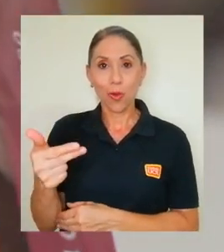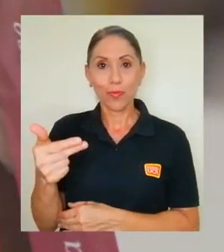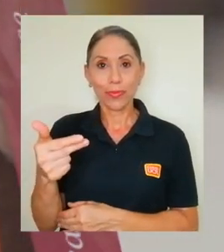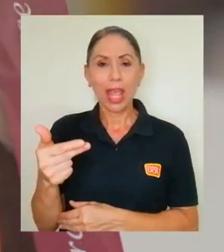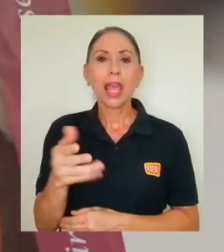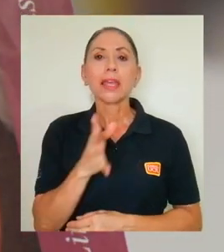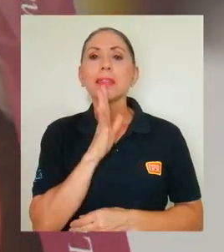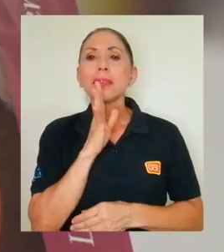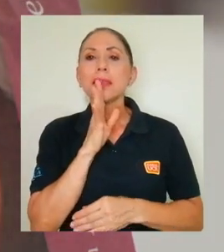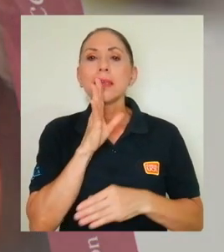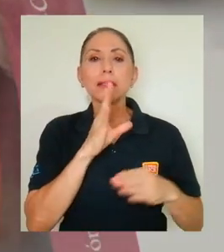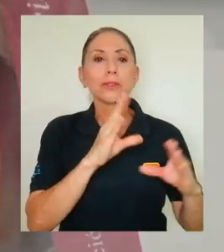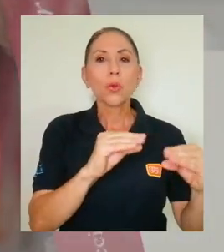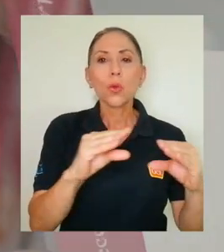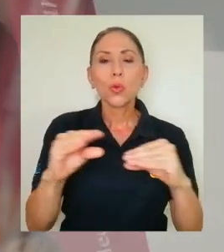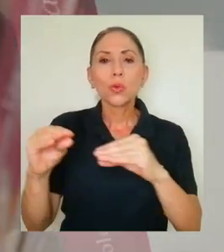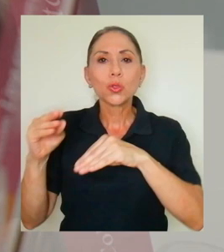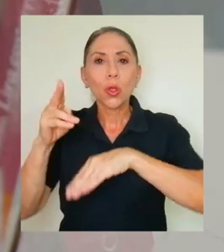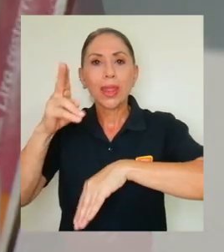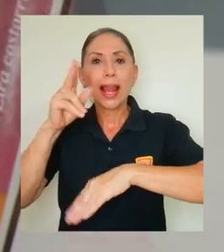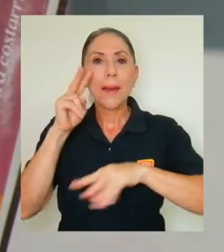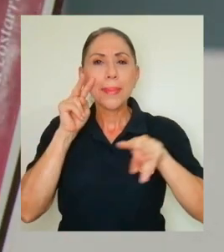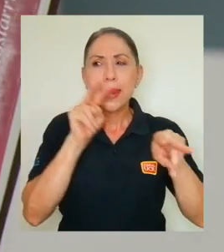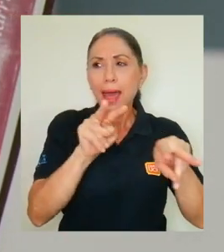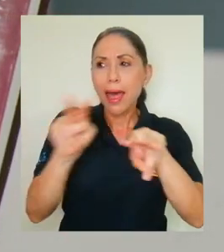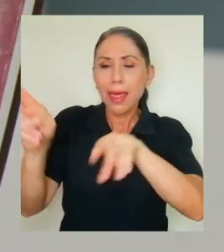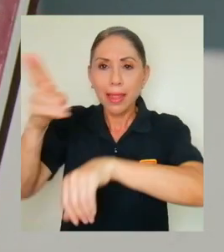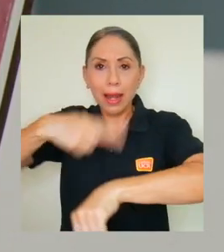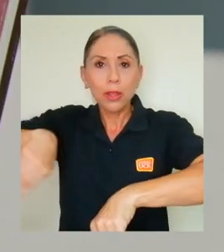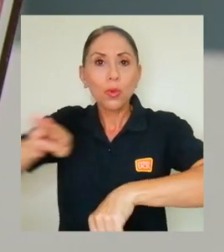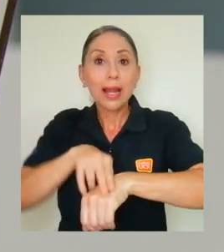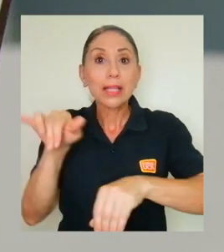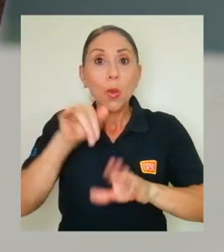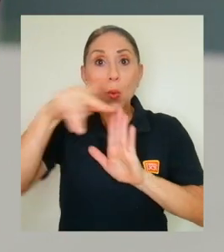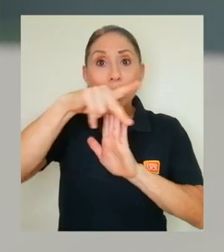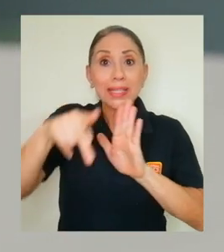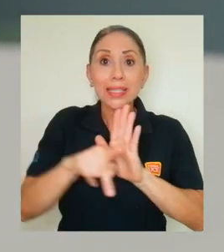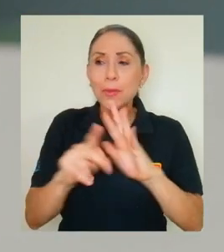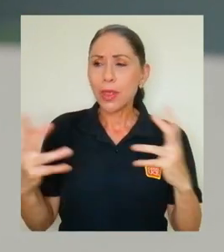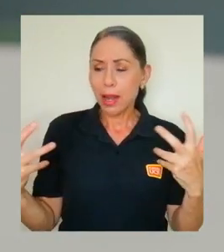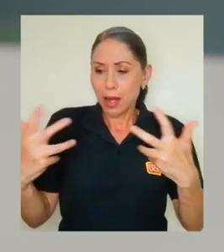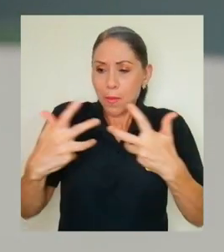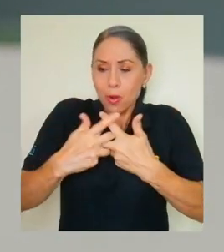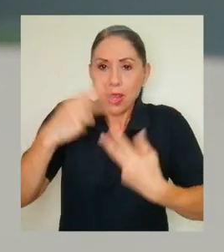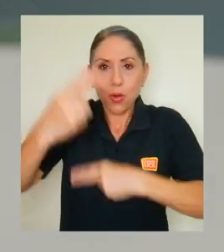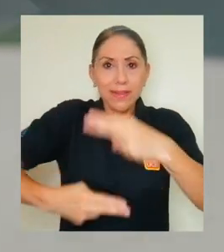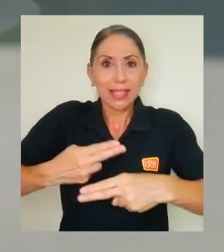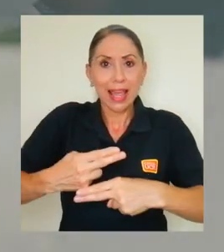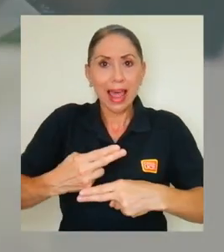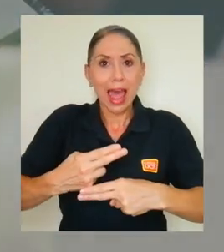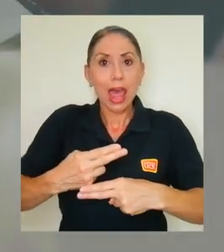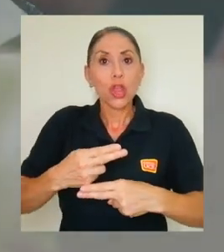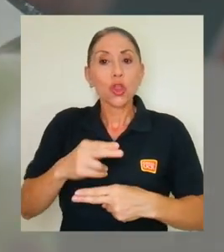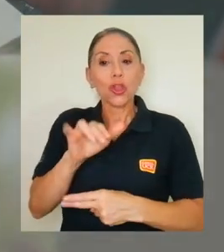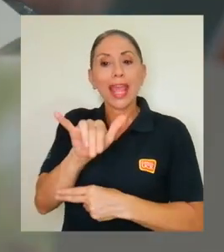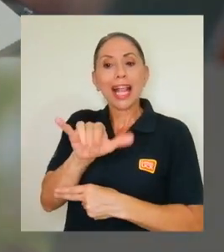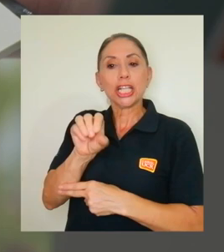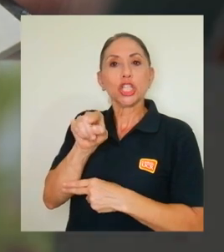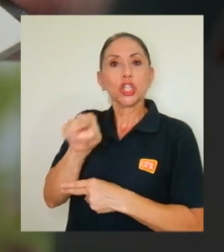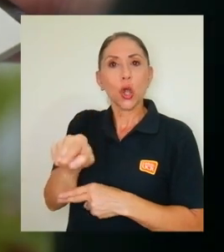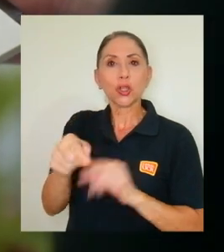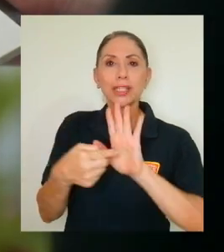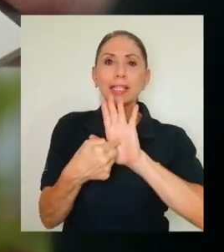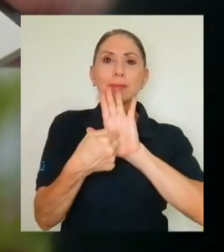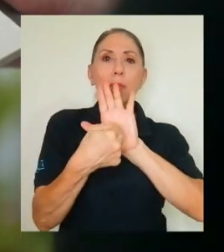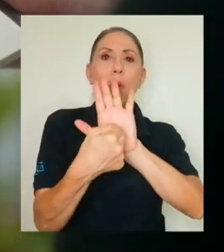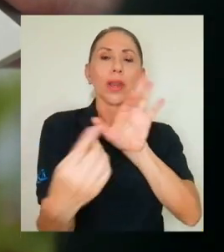Discurso de la mirada junto a la naturaleza como principio de la armonía universal, donde el yo se expone poéticamente